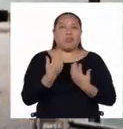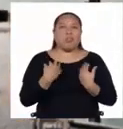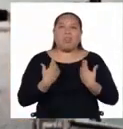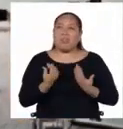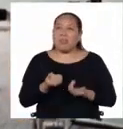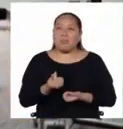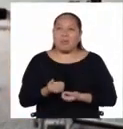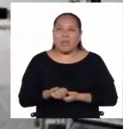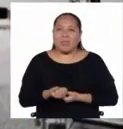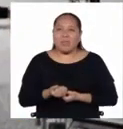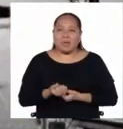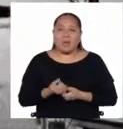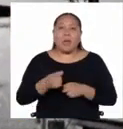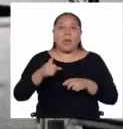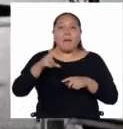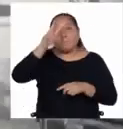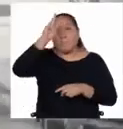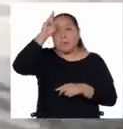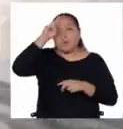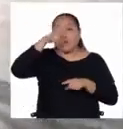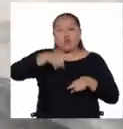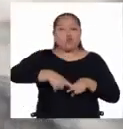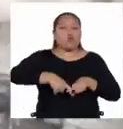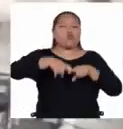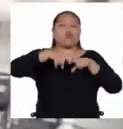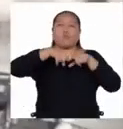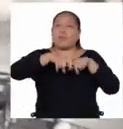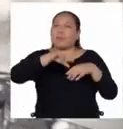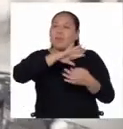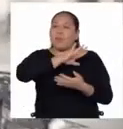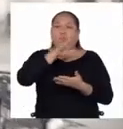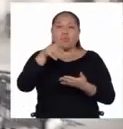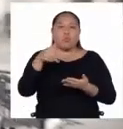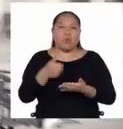habían recursos.